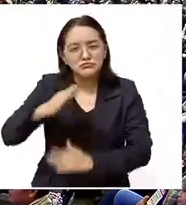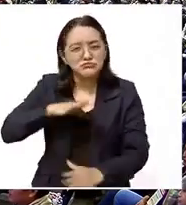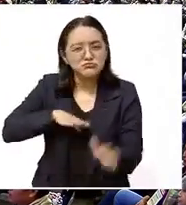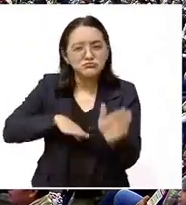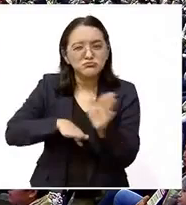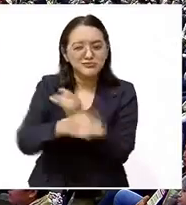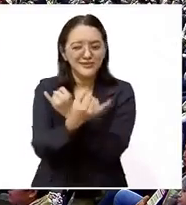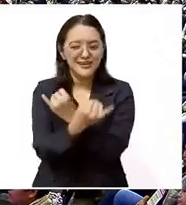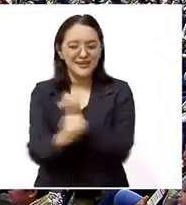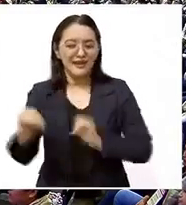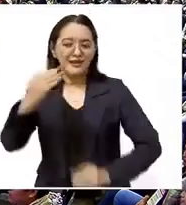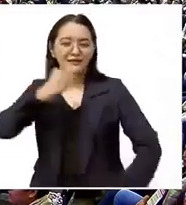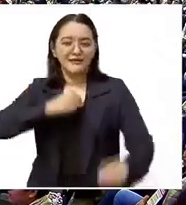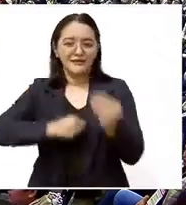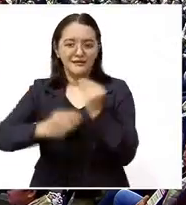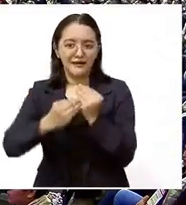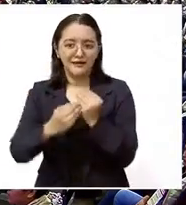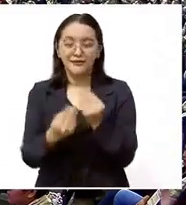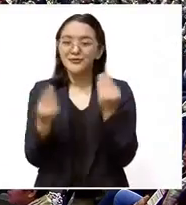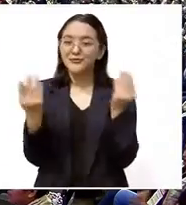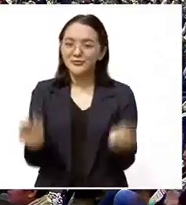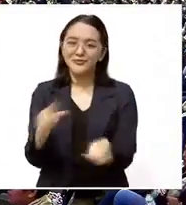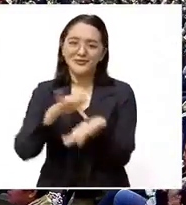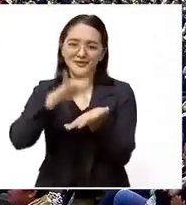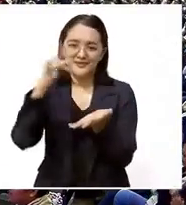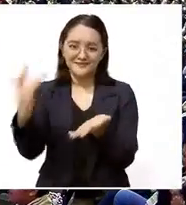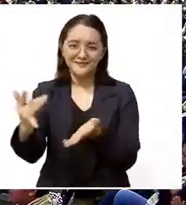alimentaria. Muchas gracias.